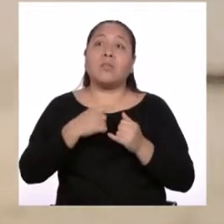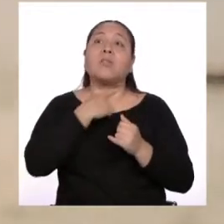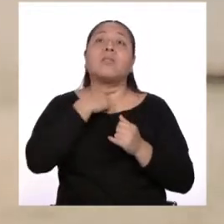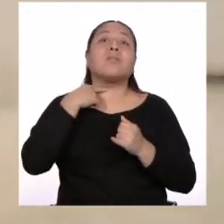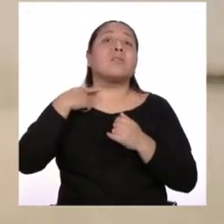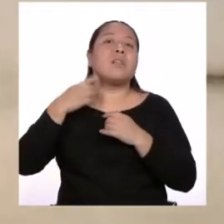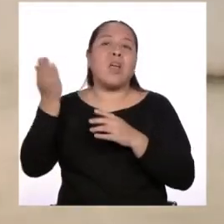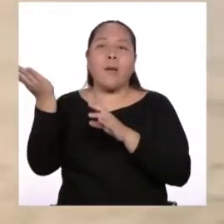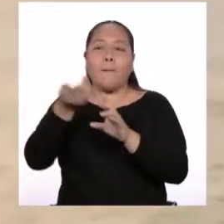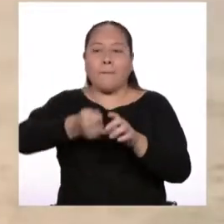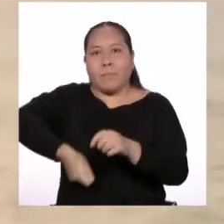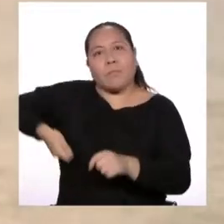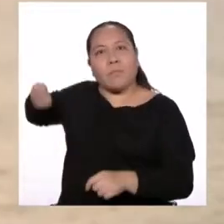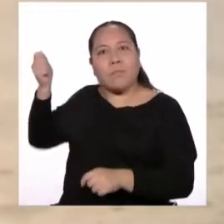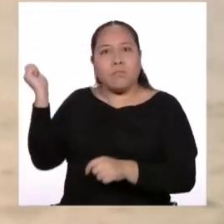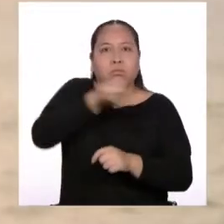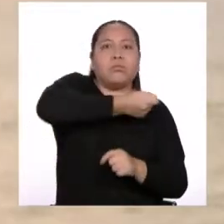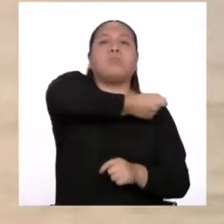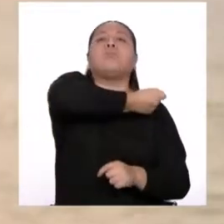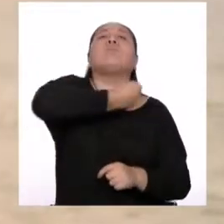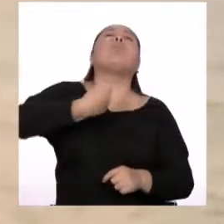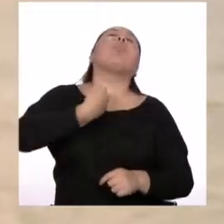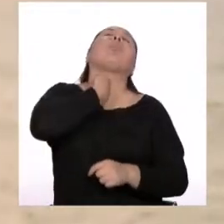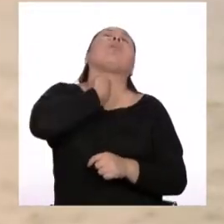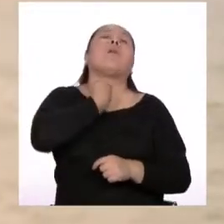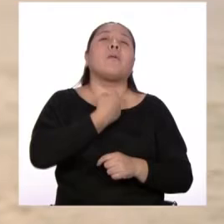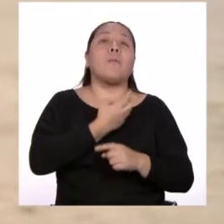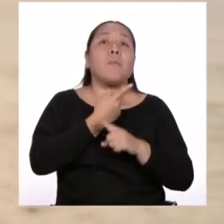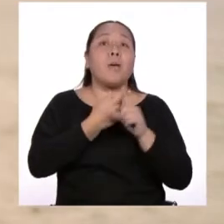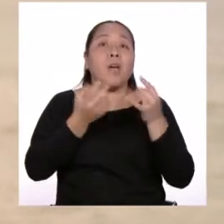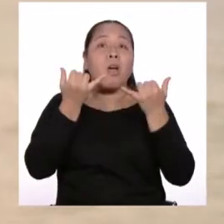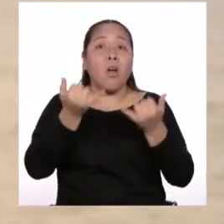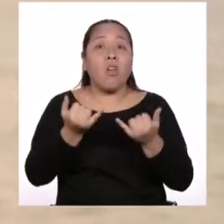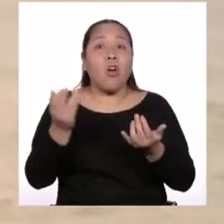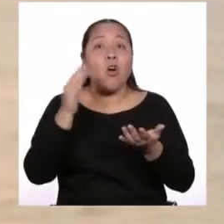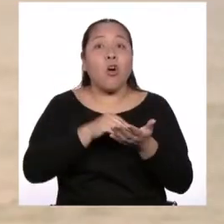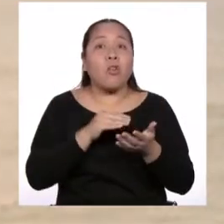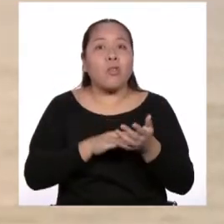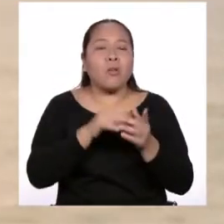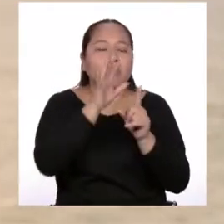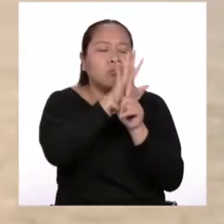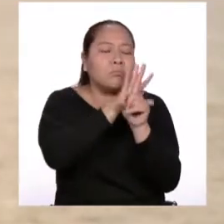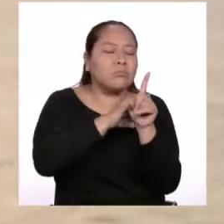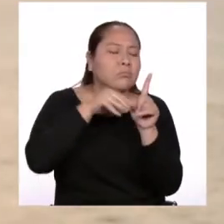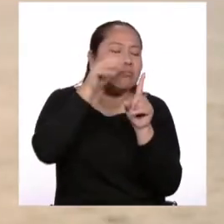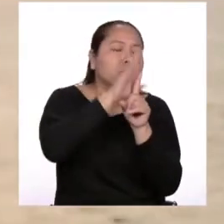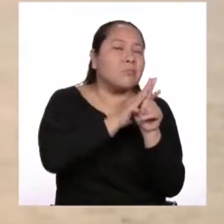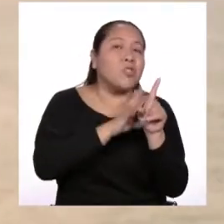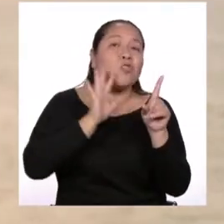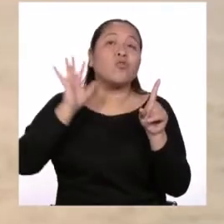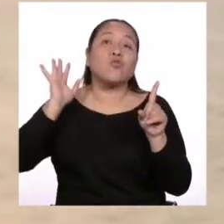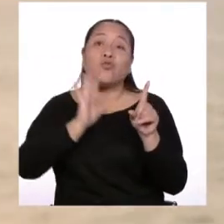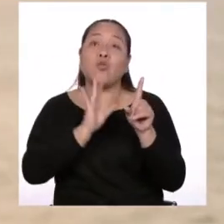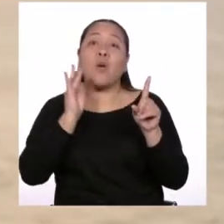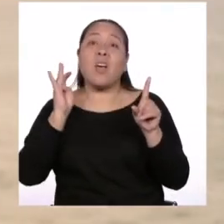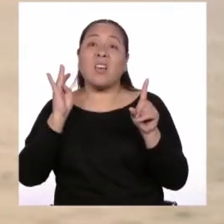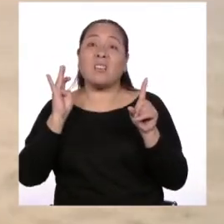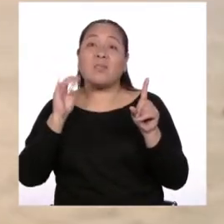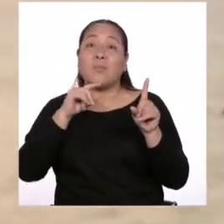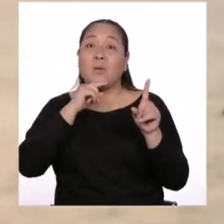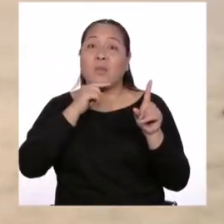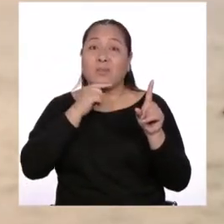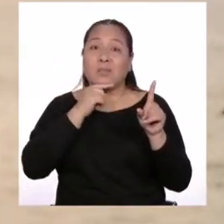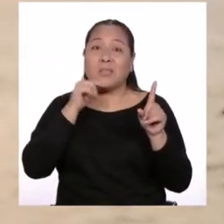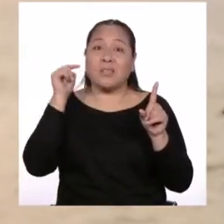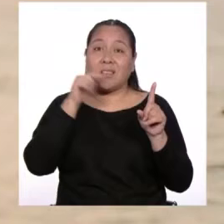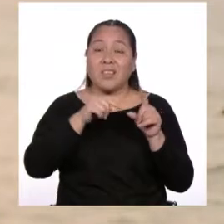con la espada. Pero ahora le tocaba reconquistar el amor de su esposa, la sufrida Penélope. Y esto sucedió tal